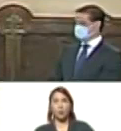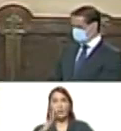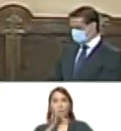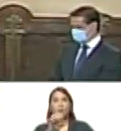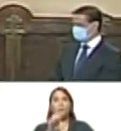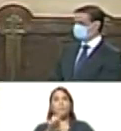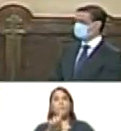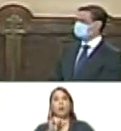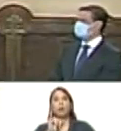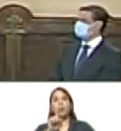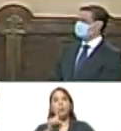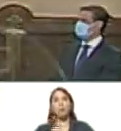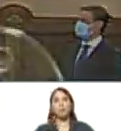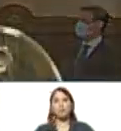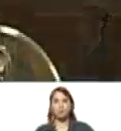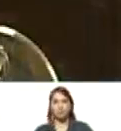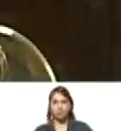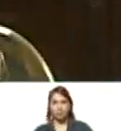Plasencia,